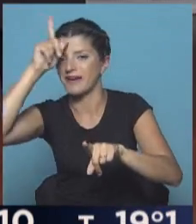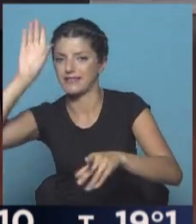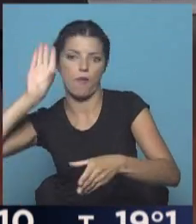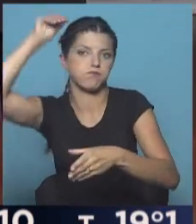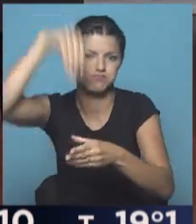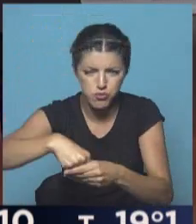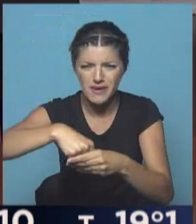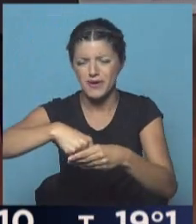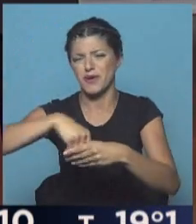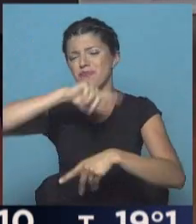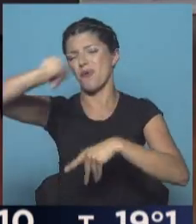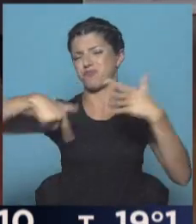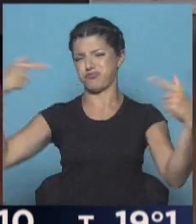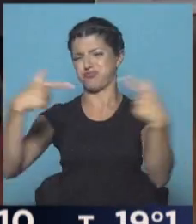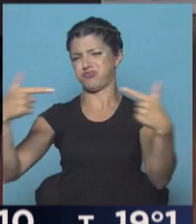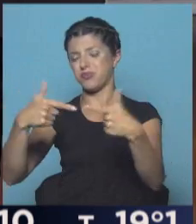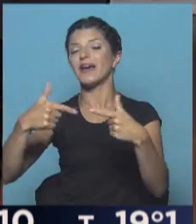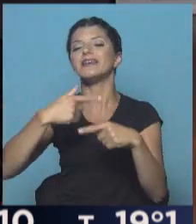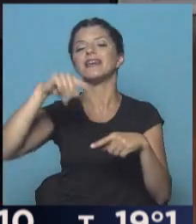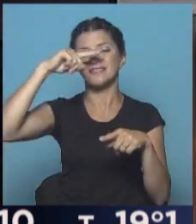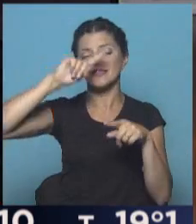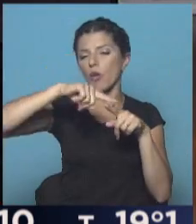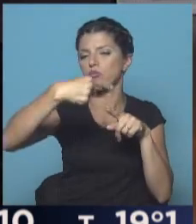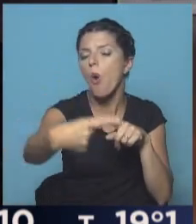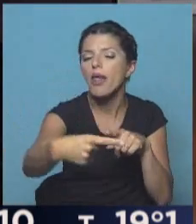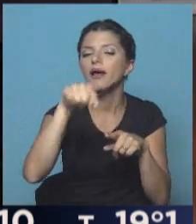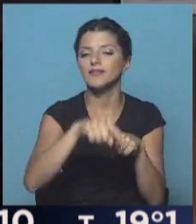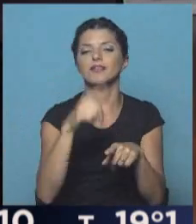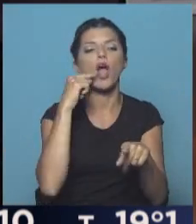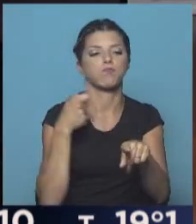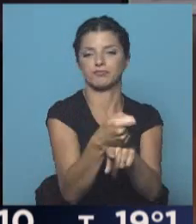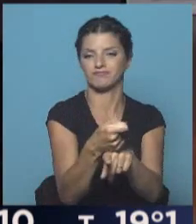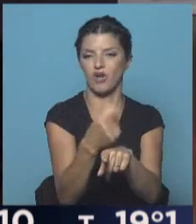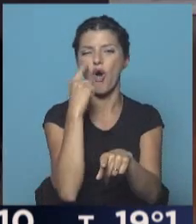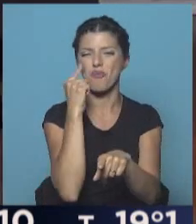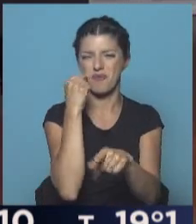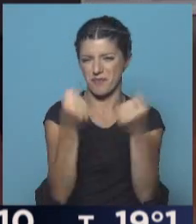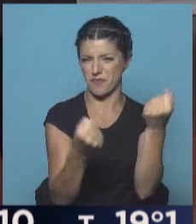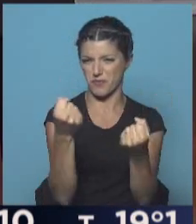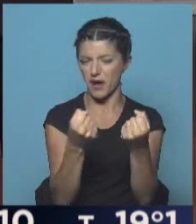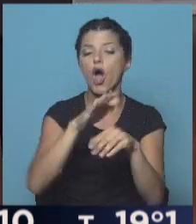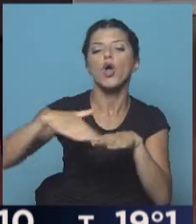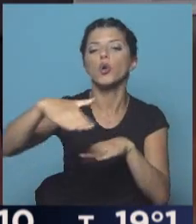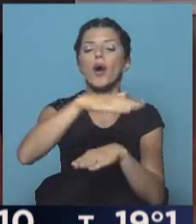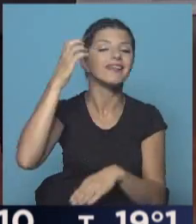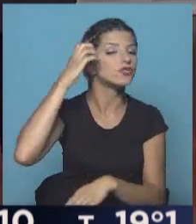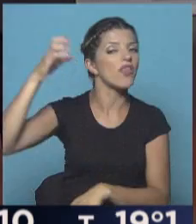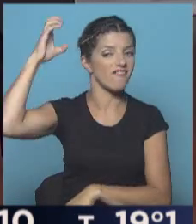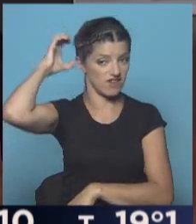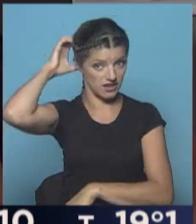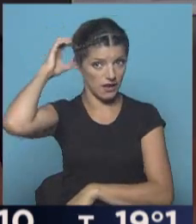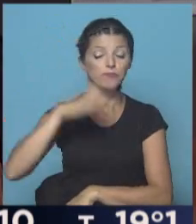tiroteo y a 7 cuadras del lugar mataron a Sarubi en la zona de Ciudad Evita en la matanza